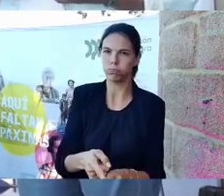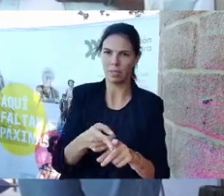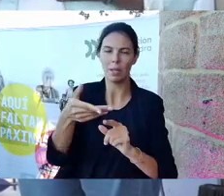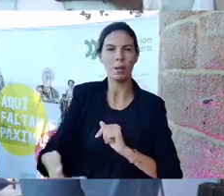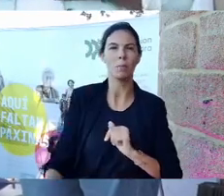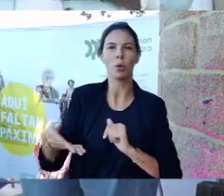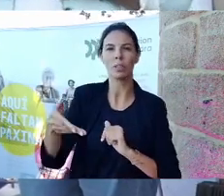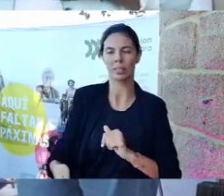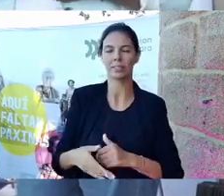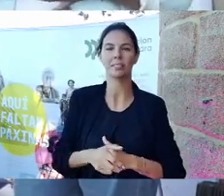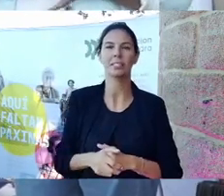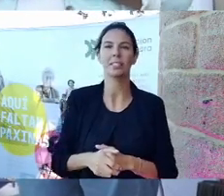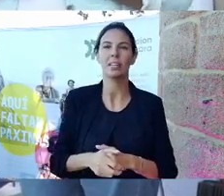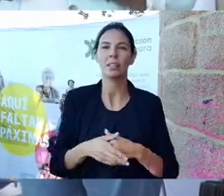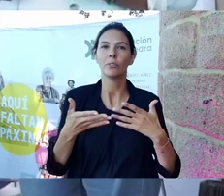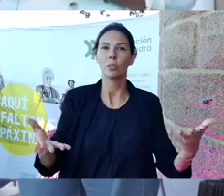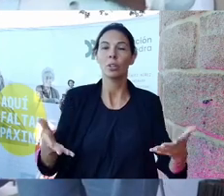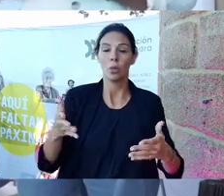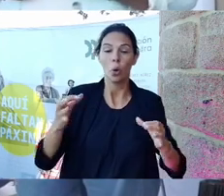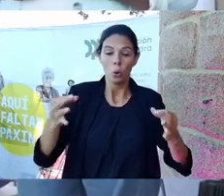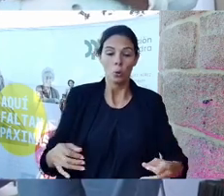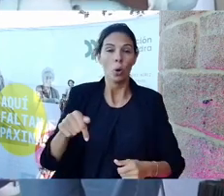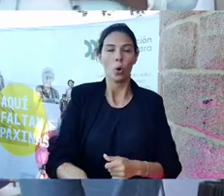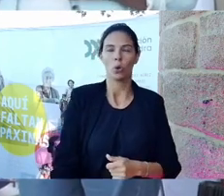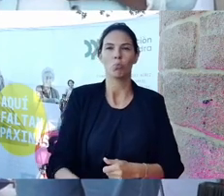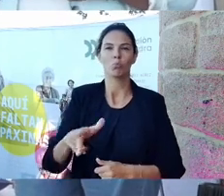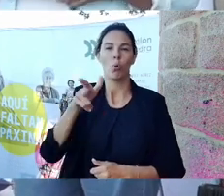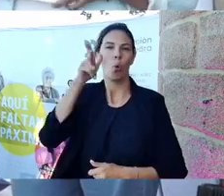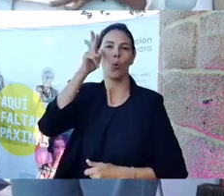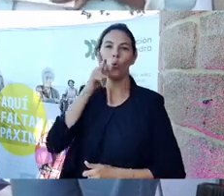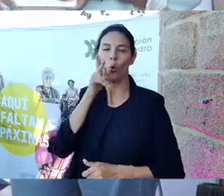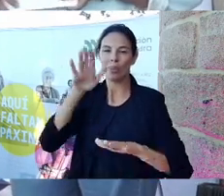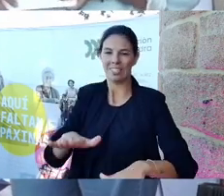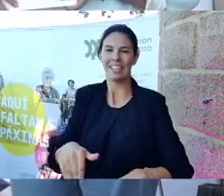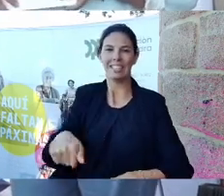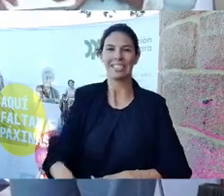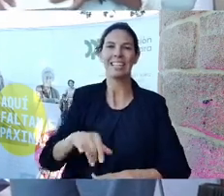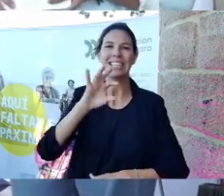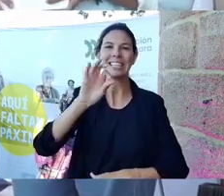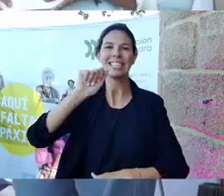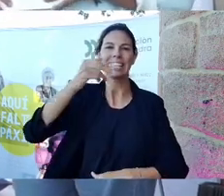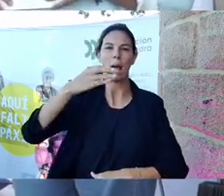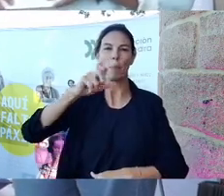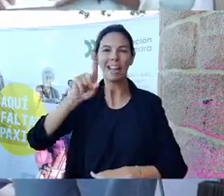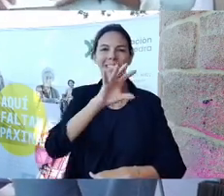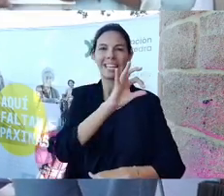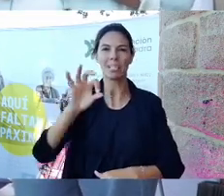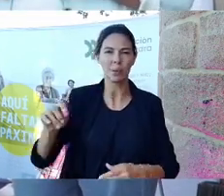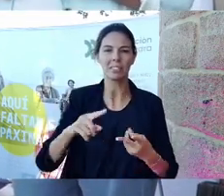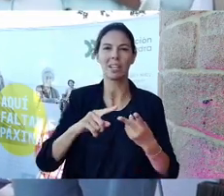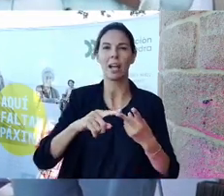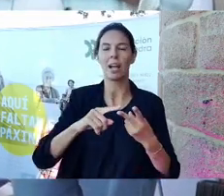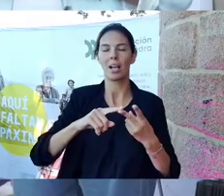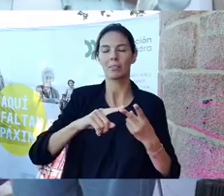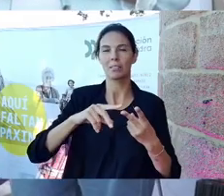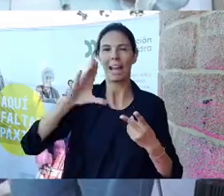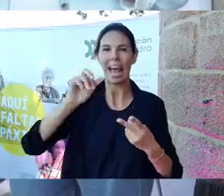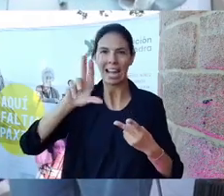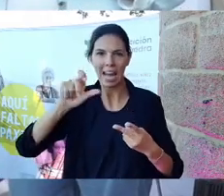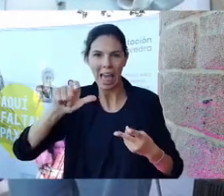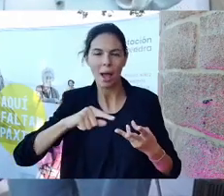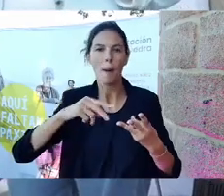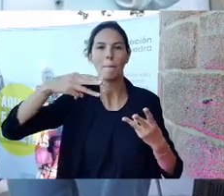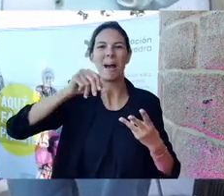mulleres referentes e que hoxe pois temos precisamente o luxo de contar con Isabel San Sebastián, con Carla,